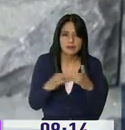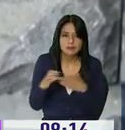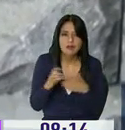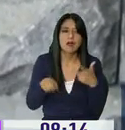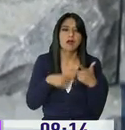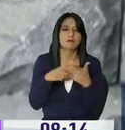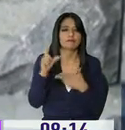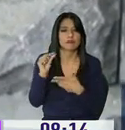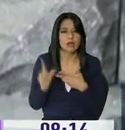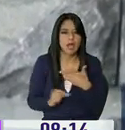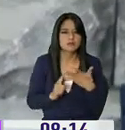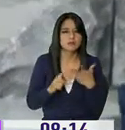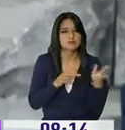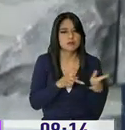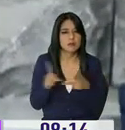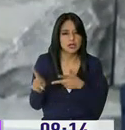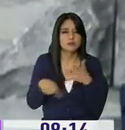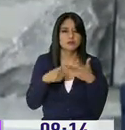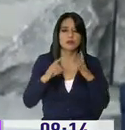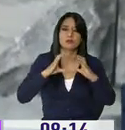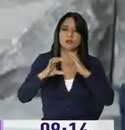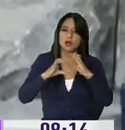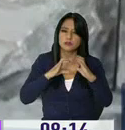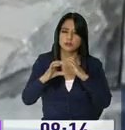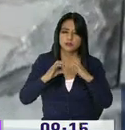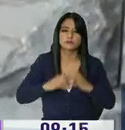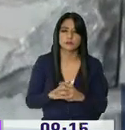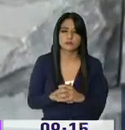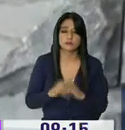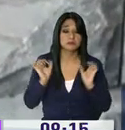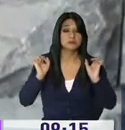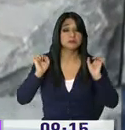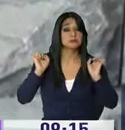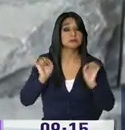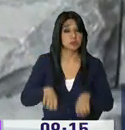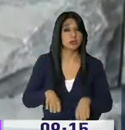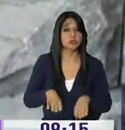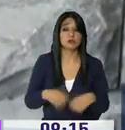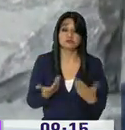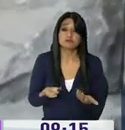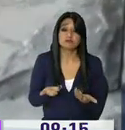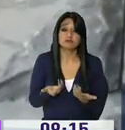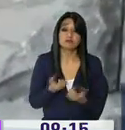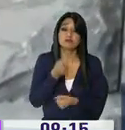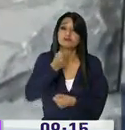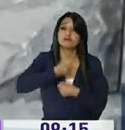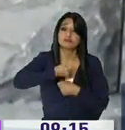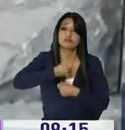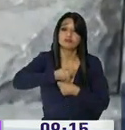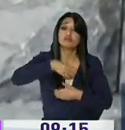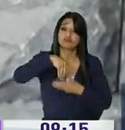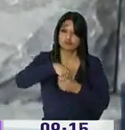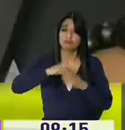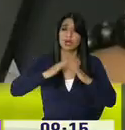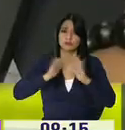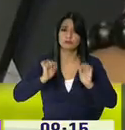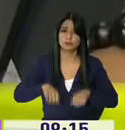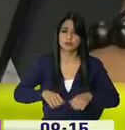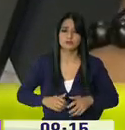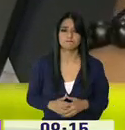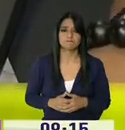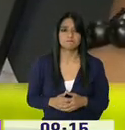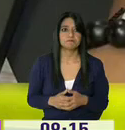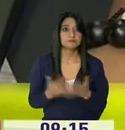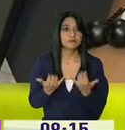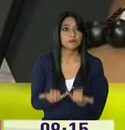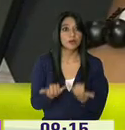financieros, planificación, comunicación, que sin duda pueden ser parte de esta modalidad. En la